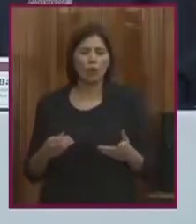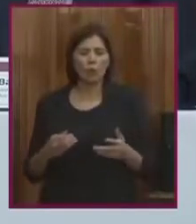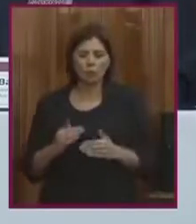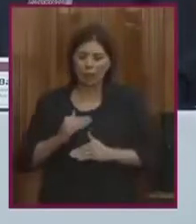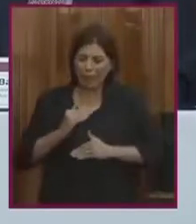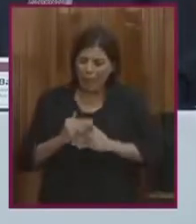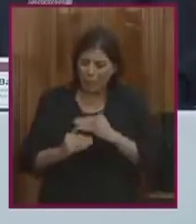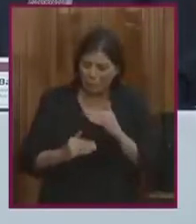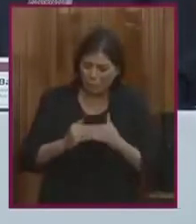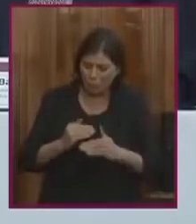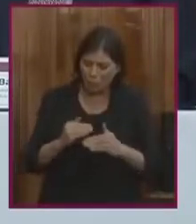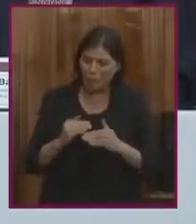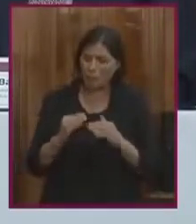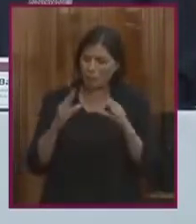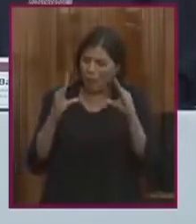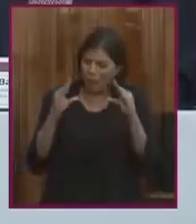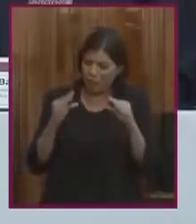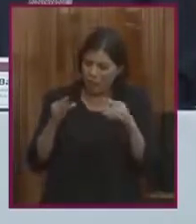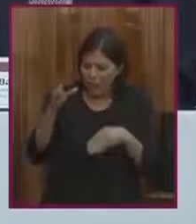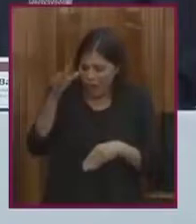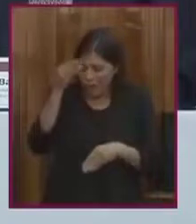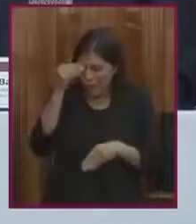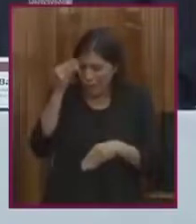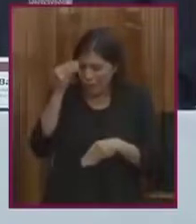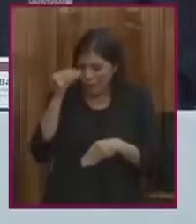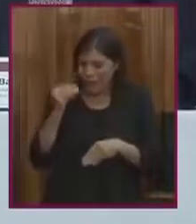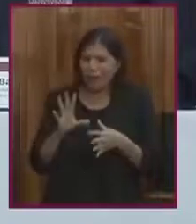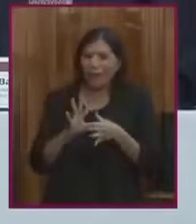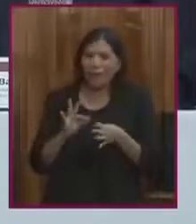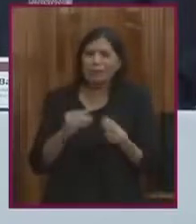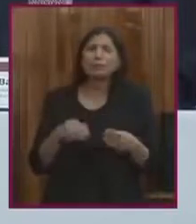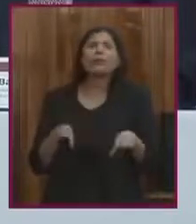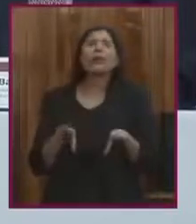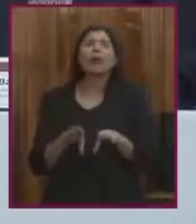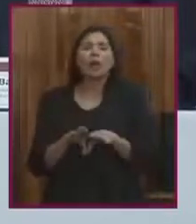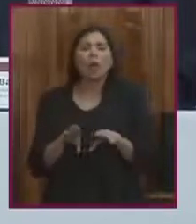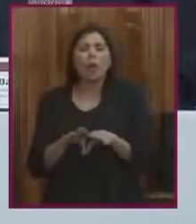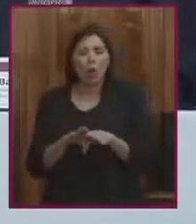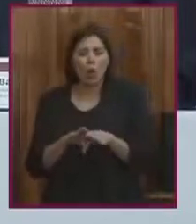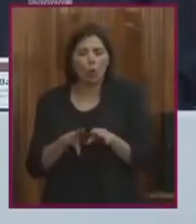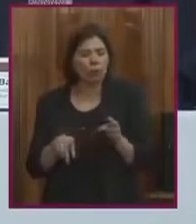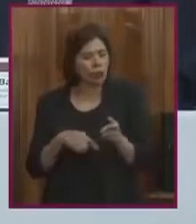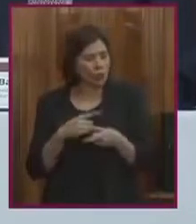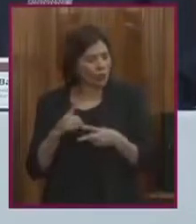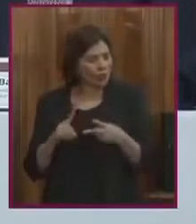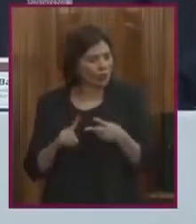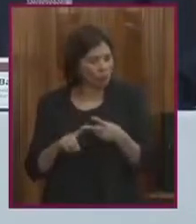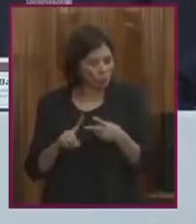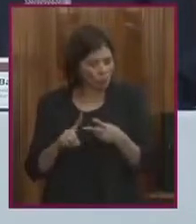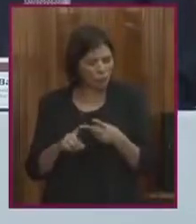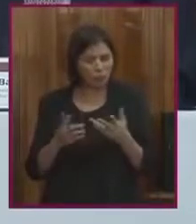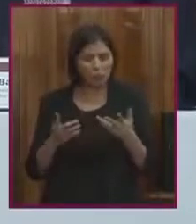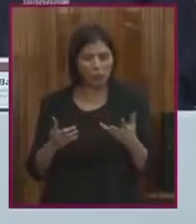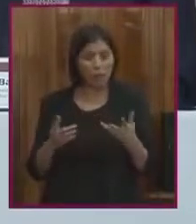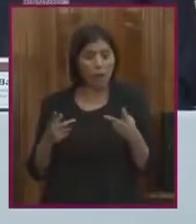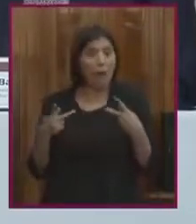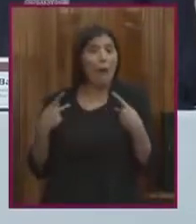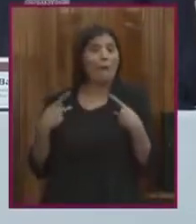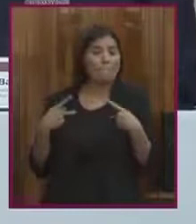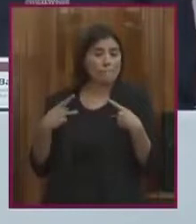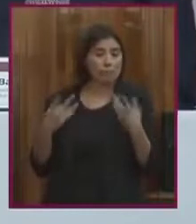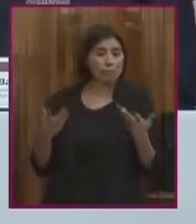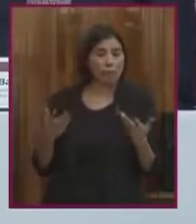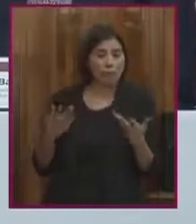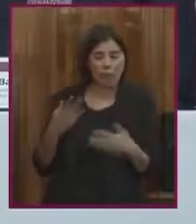de enseñanza-aprendizaje en la conexión con los sujetos. El segundo elemento es el de los sujetos.